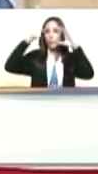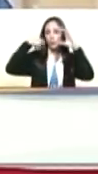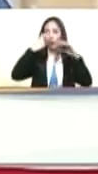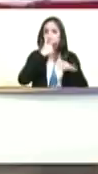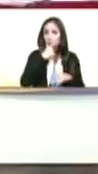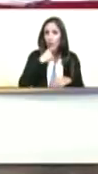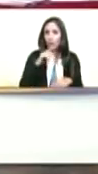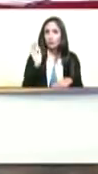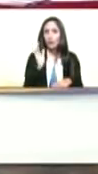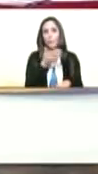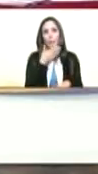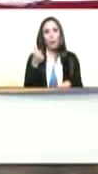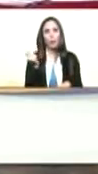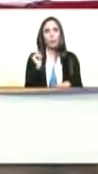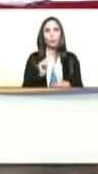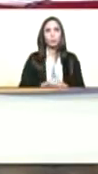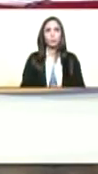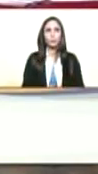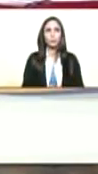y logramos